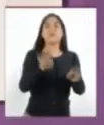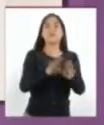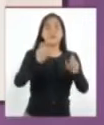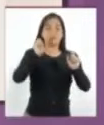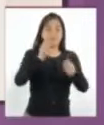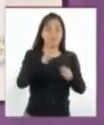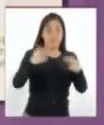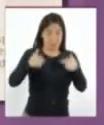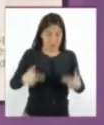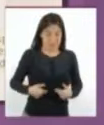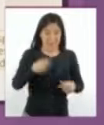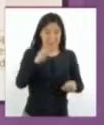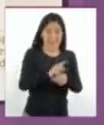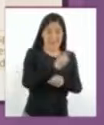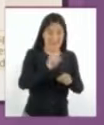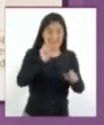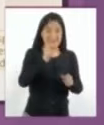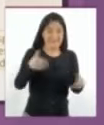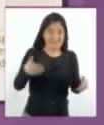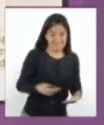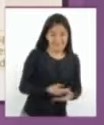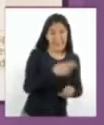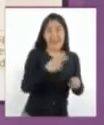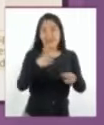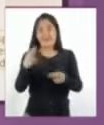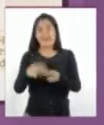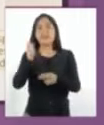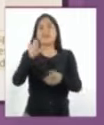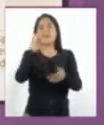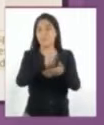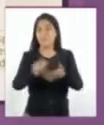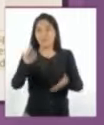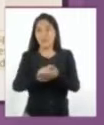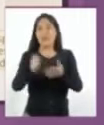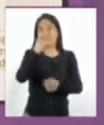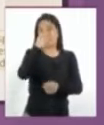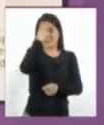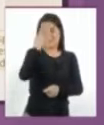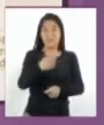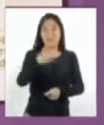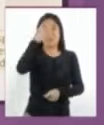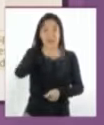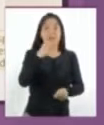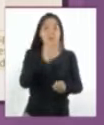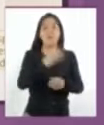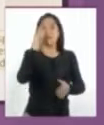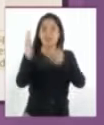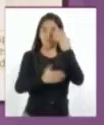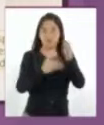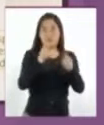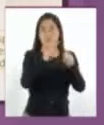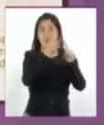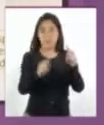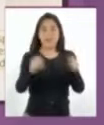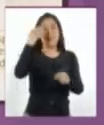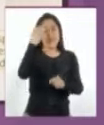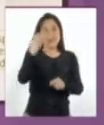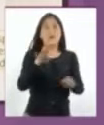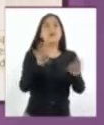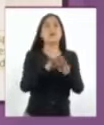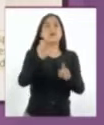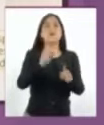del ser humano sobre la Tierra hasta la invención de la escritura. Para poder estudiar este periodo es necesario